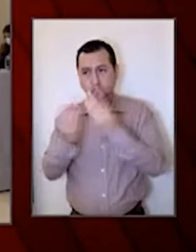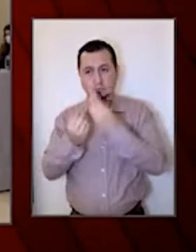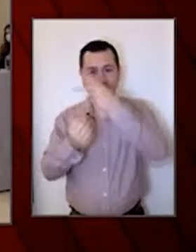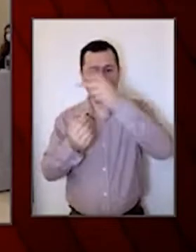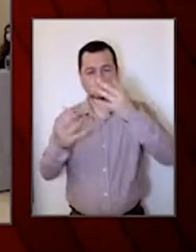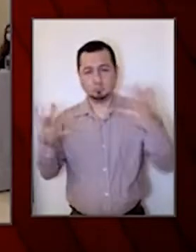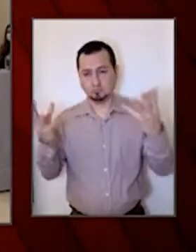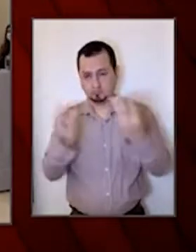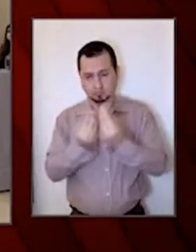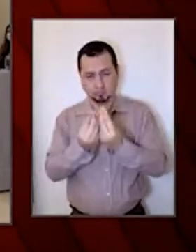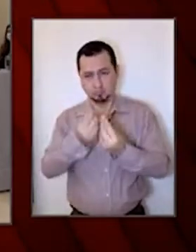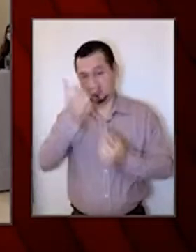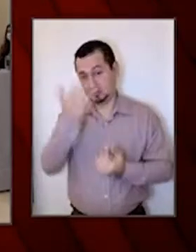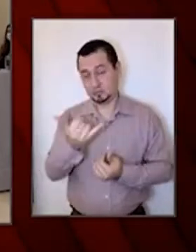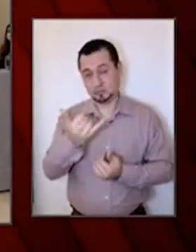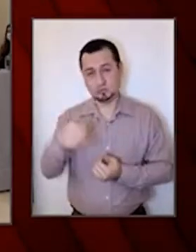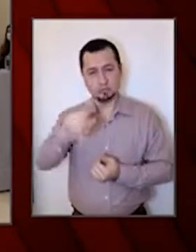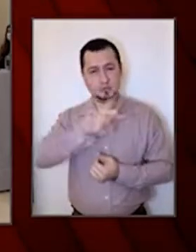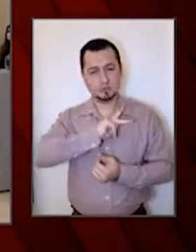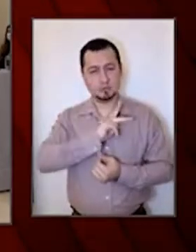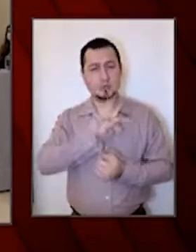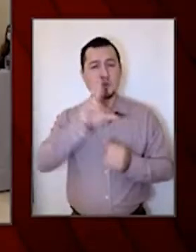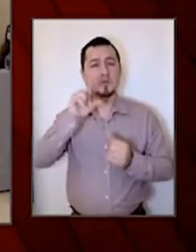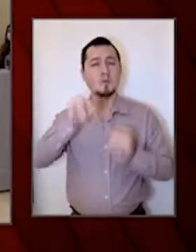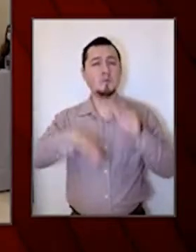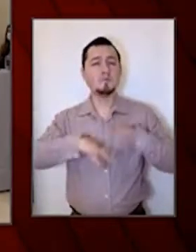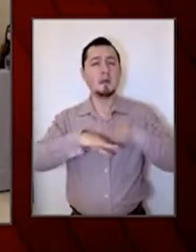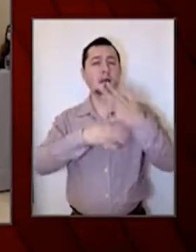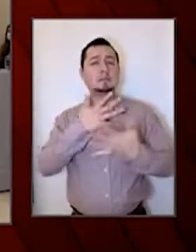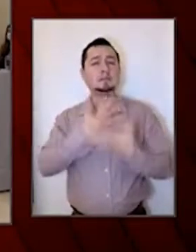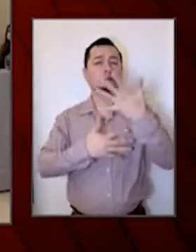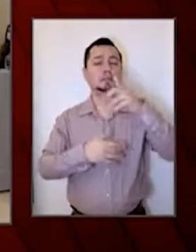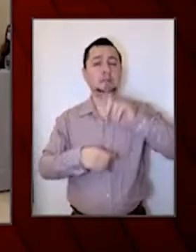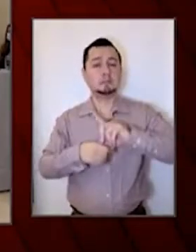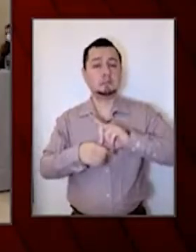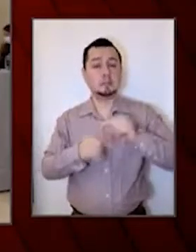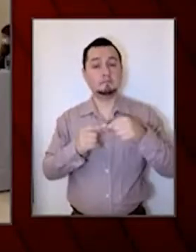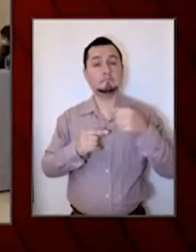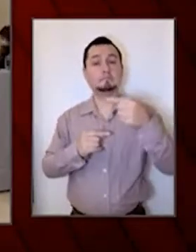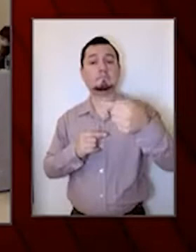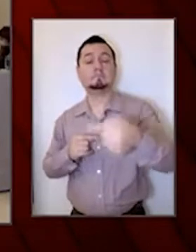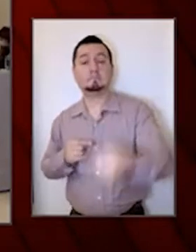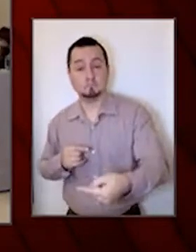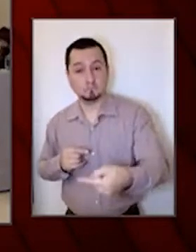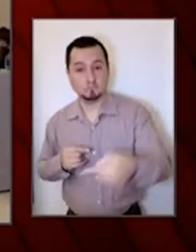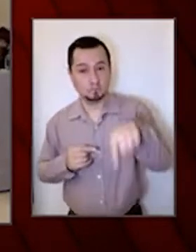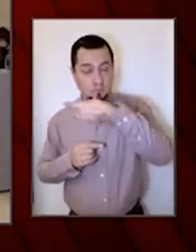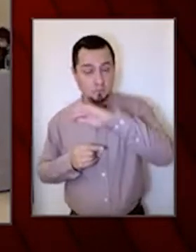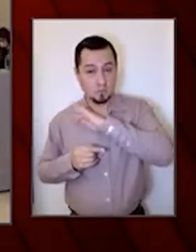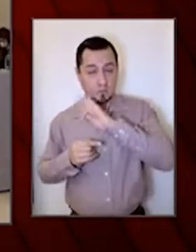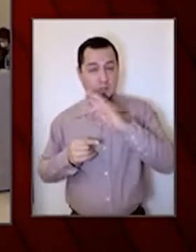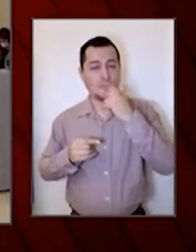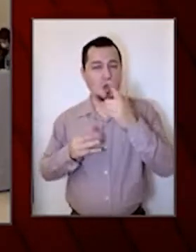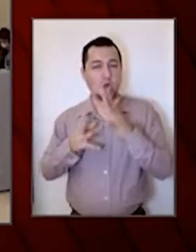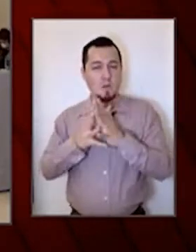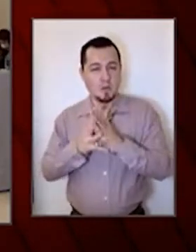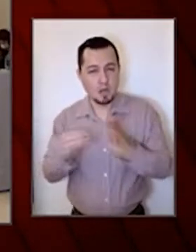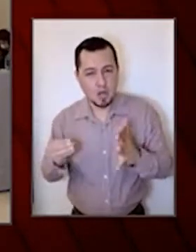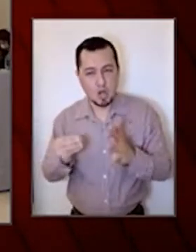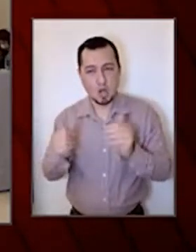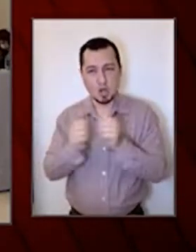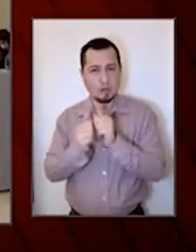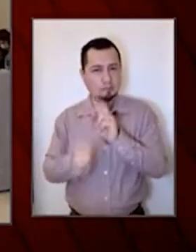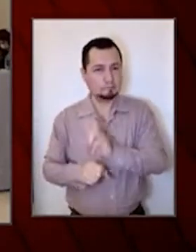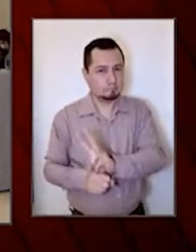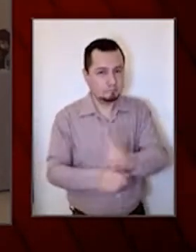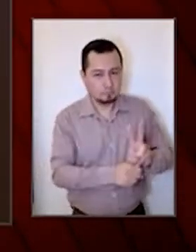rector que en un plazo no mayor de 15 días vamos a tener el modelo de monitoreo y